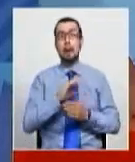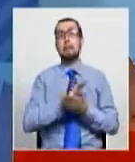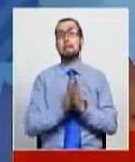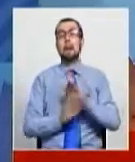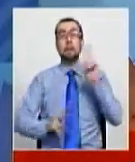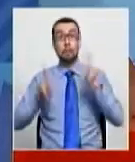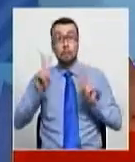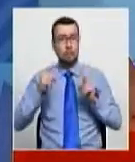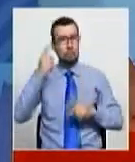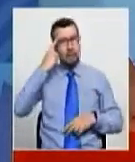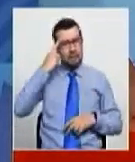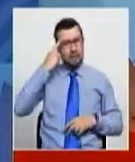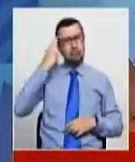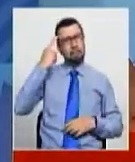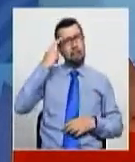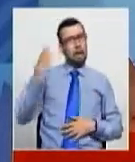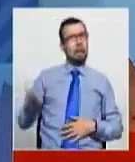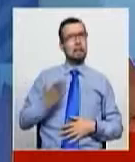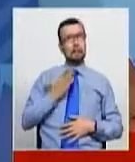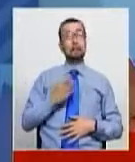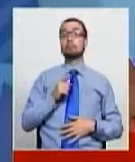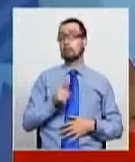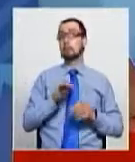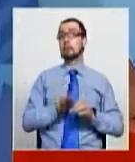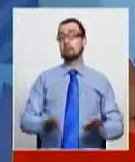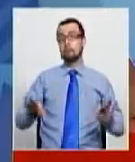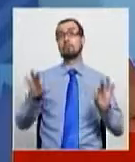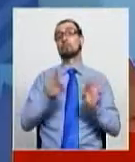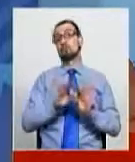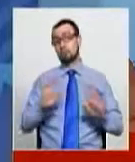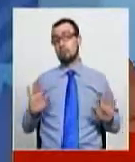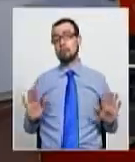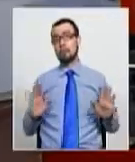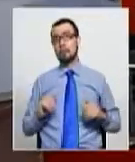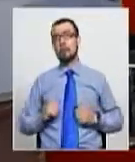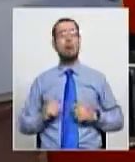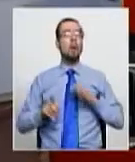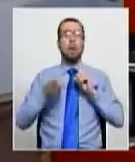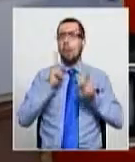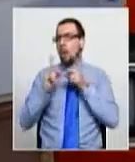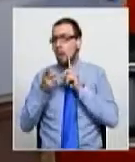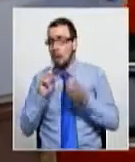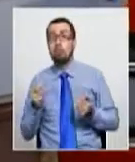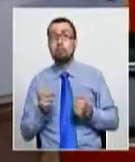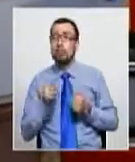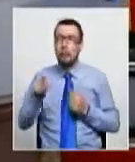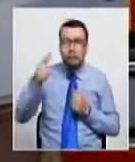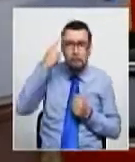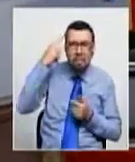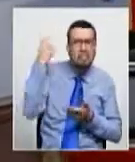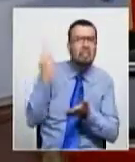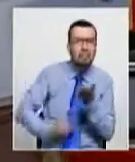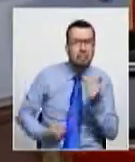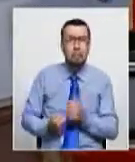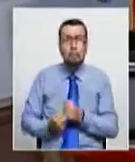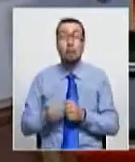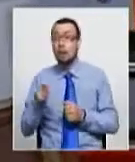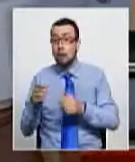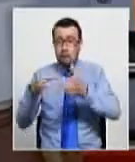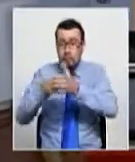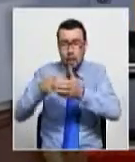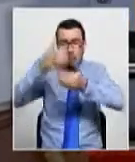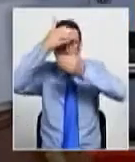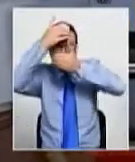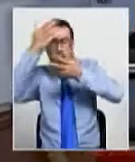esto es opinión absoluta eso es lo más importante evidentemente los diálogos las consideraciones sobre los grupos subversivos